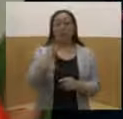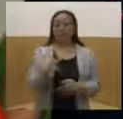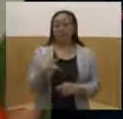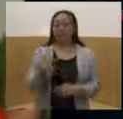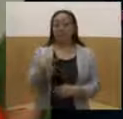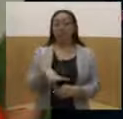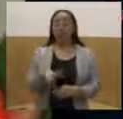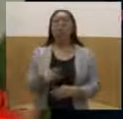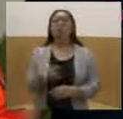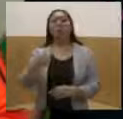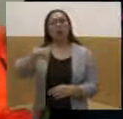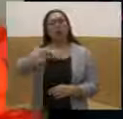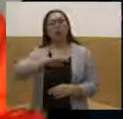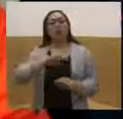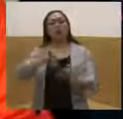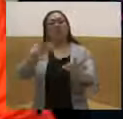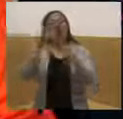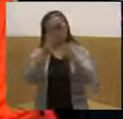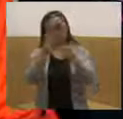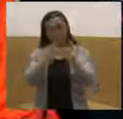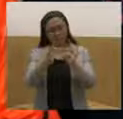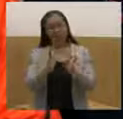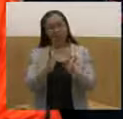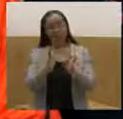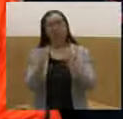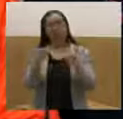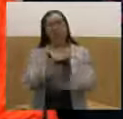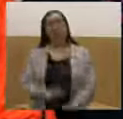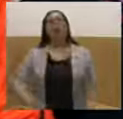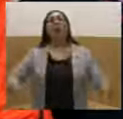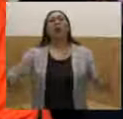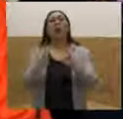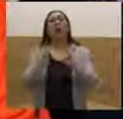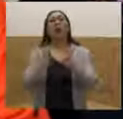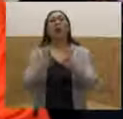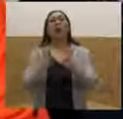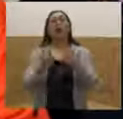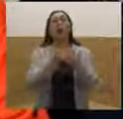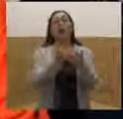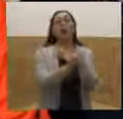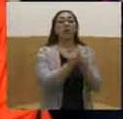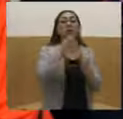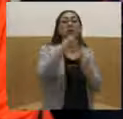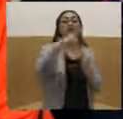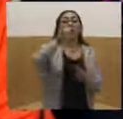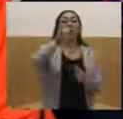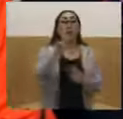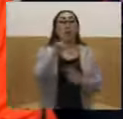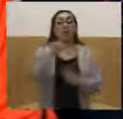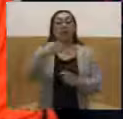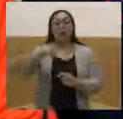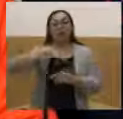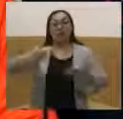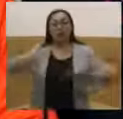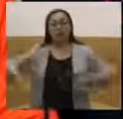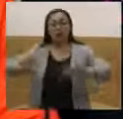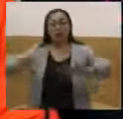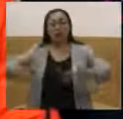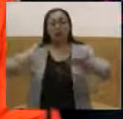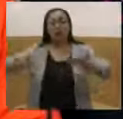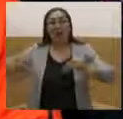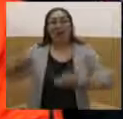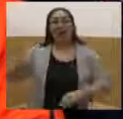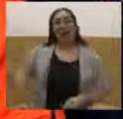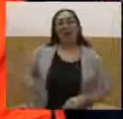en términos políticos y claros, el PRI es el partido que impulsó a la primera mujer gobernadora, a la primera